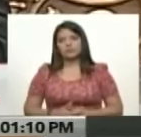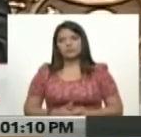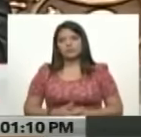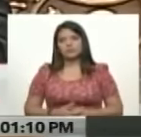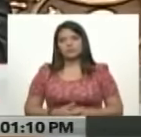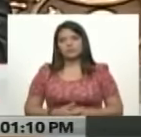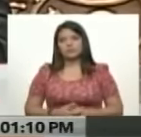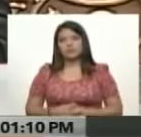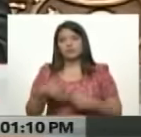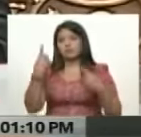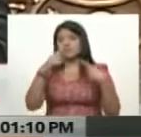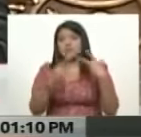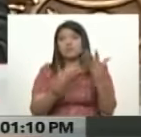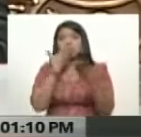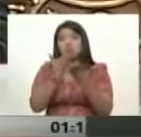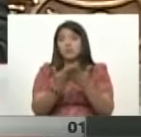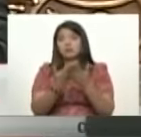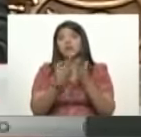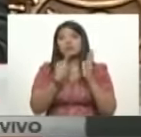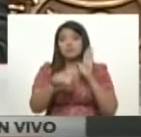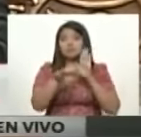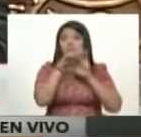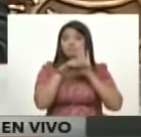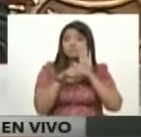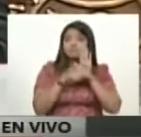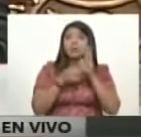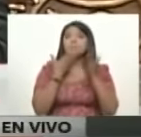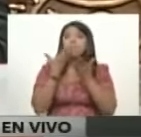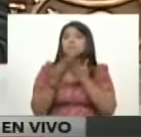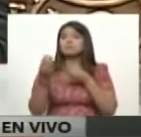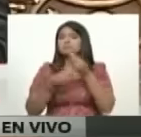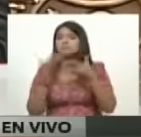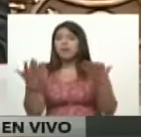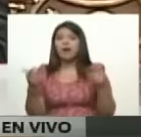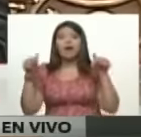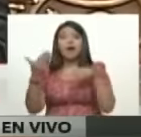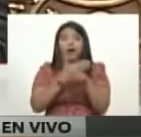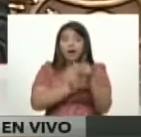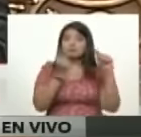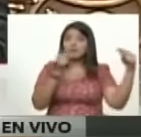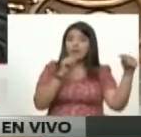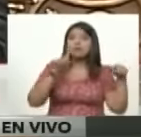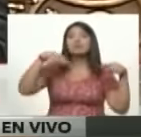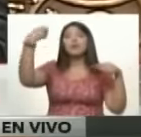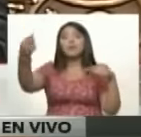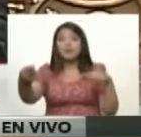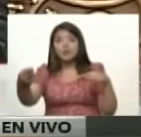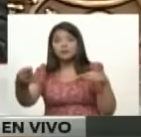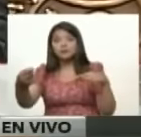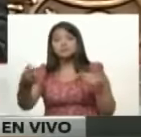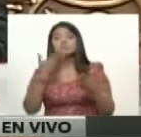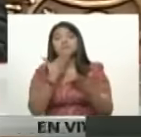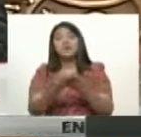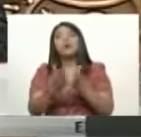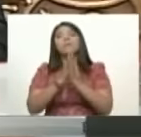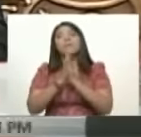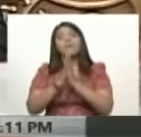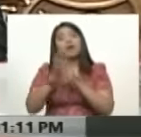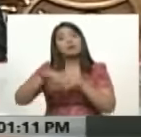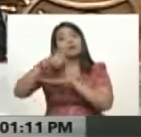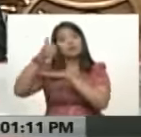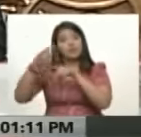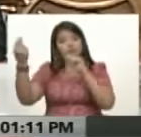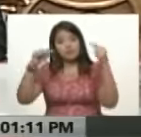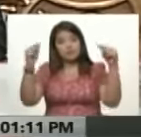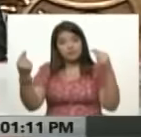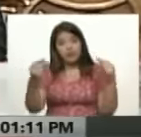las proposiciones según el reglamento interior y debate. Se hacen en el debate previo y después se convoca y se le agradece al director de debate